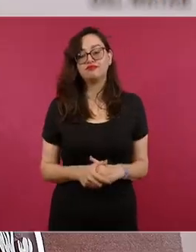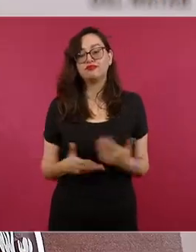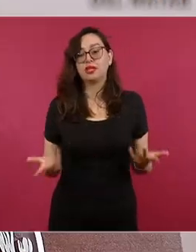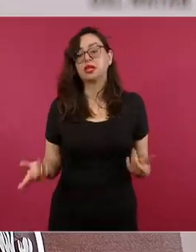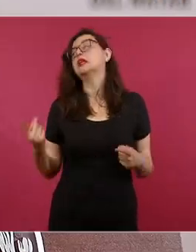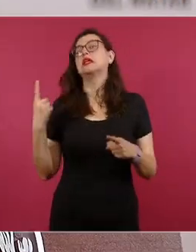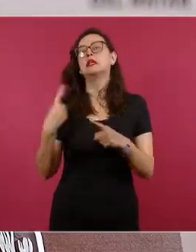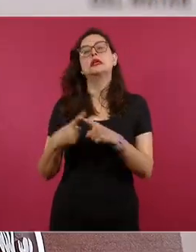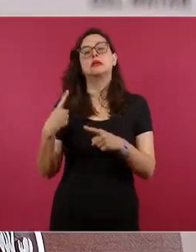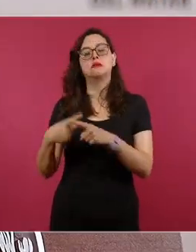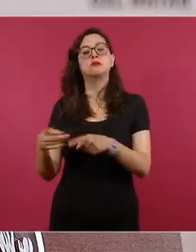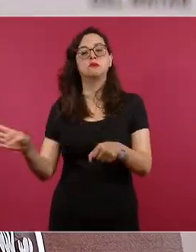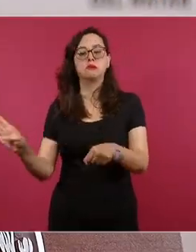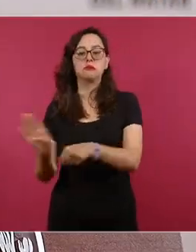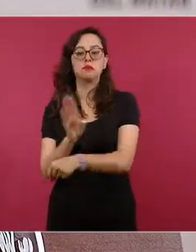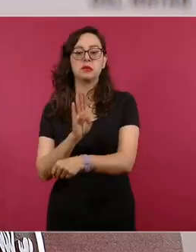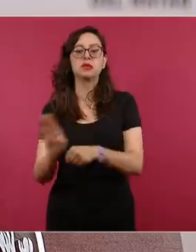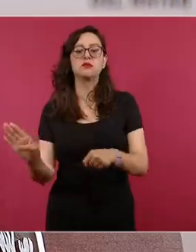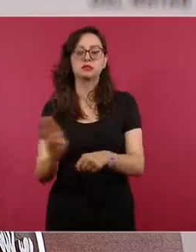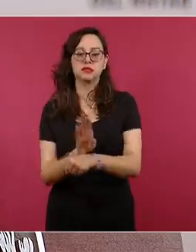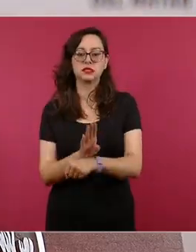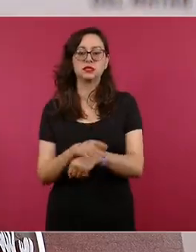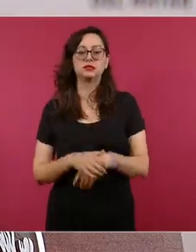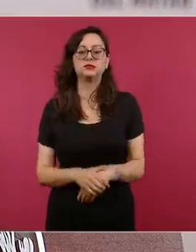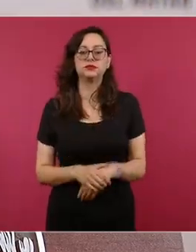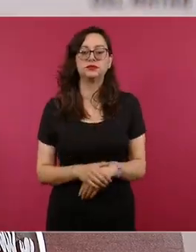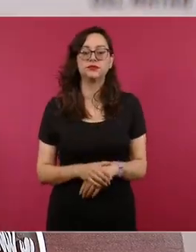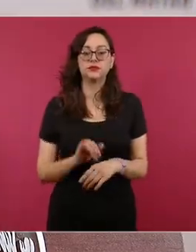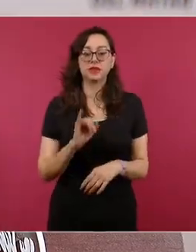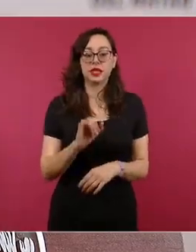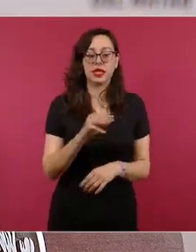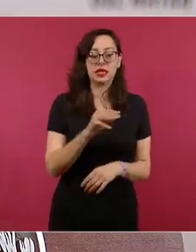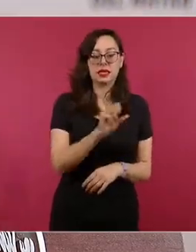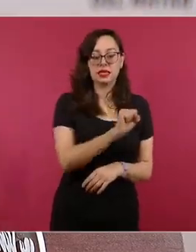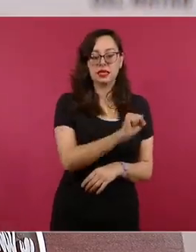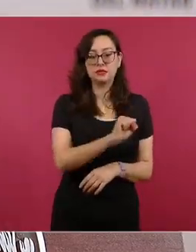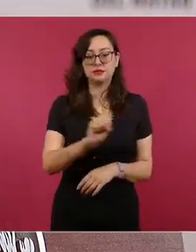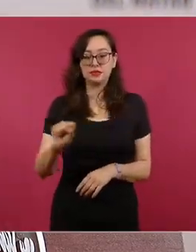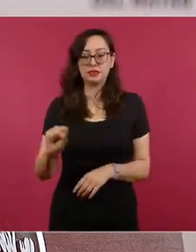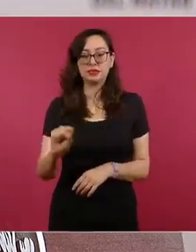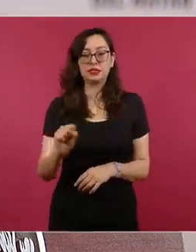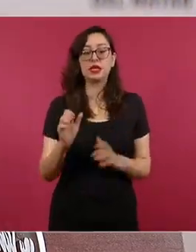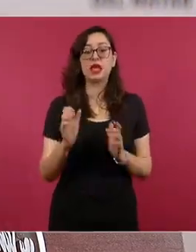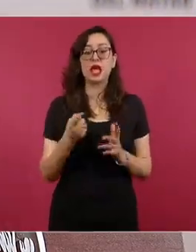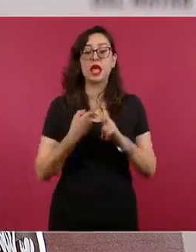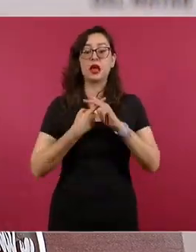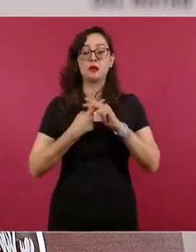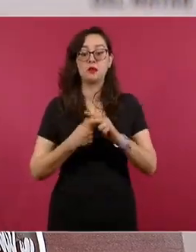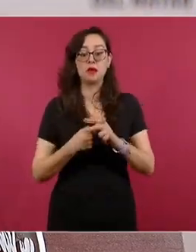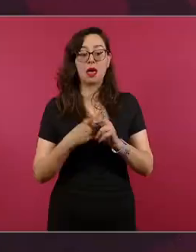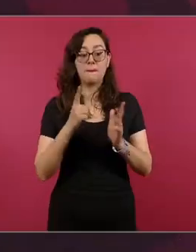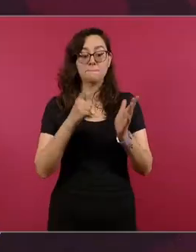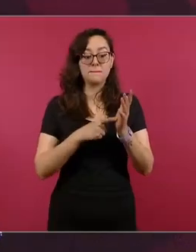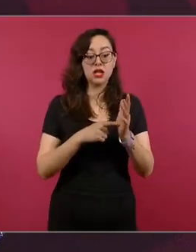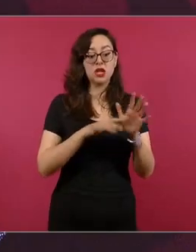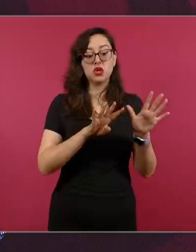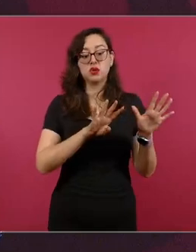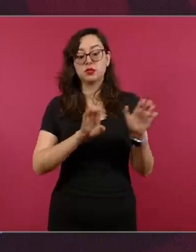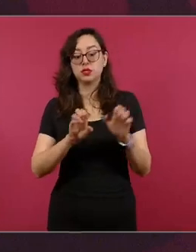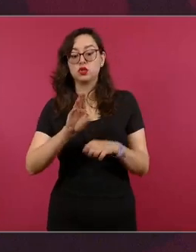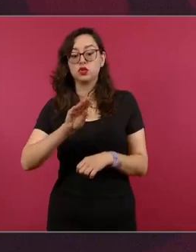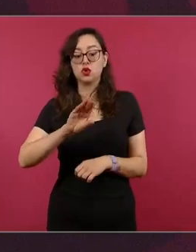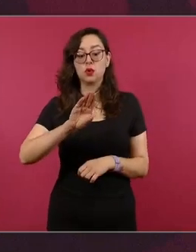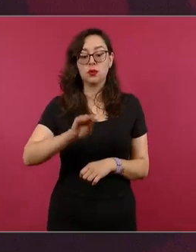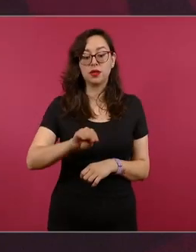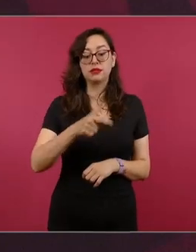aplicar, en el caso del Seguro Social, a todos aquellos que hayan iniciado a laborar después del 97 y